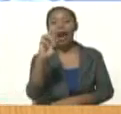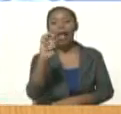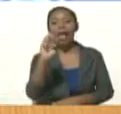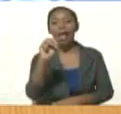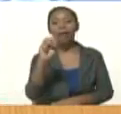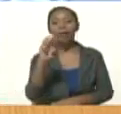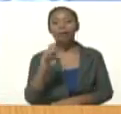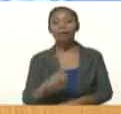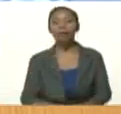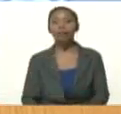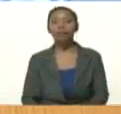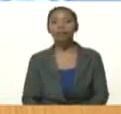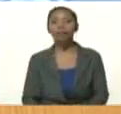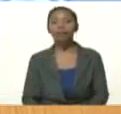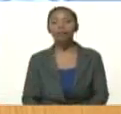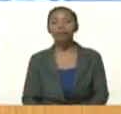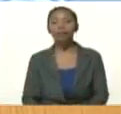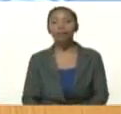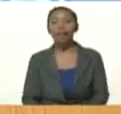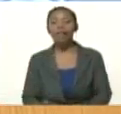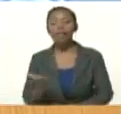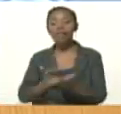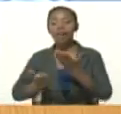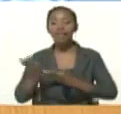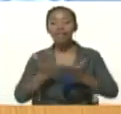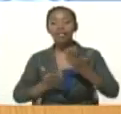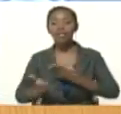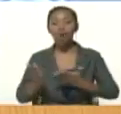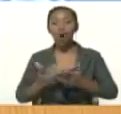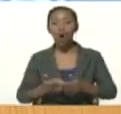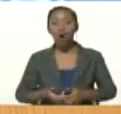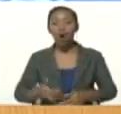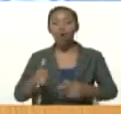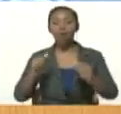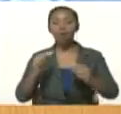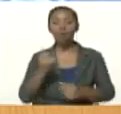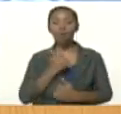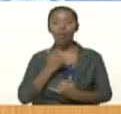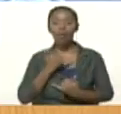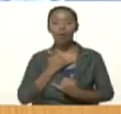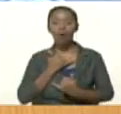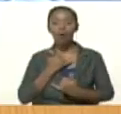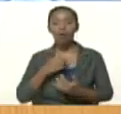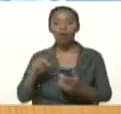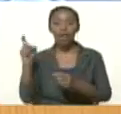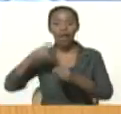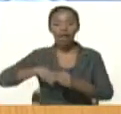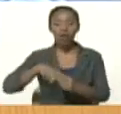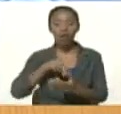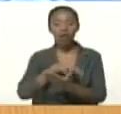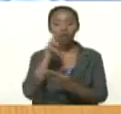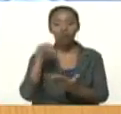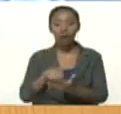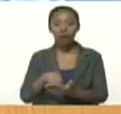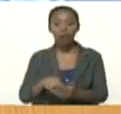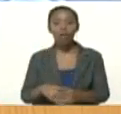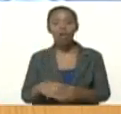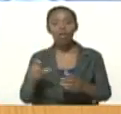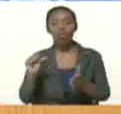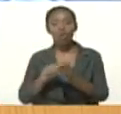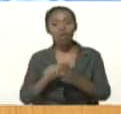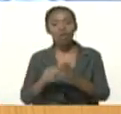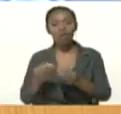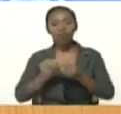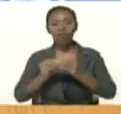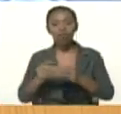Servicio Autónomo de Registro Nacional, donde se registran todos los inmuebles.